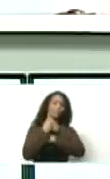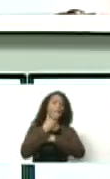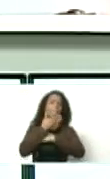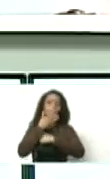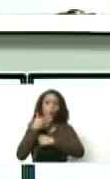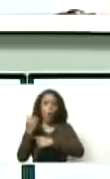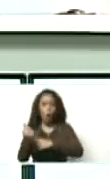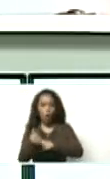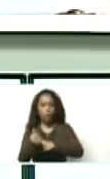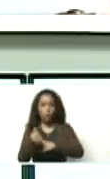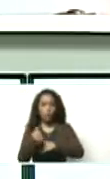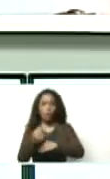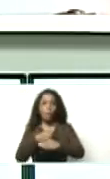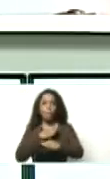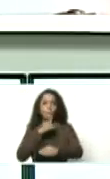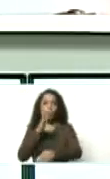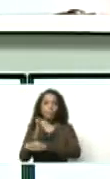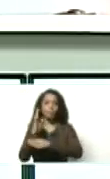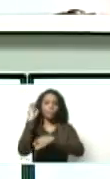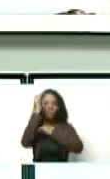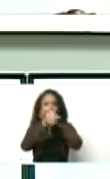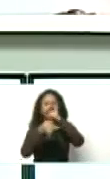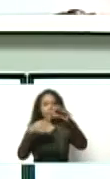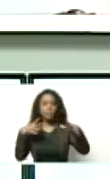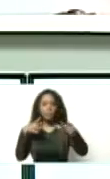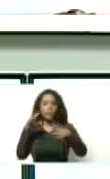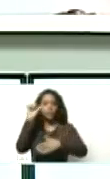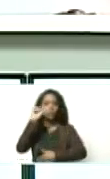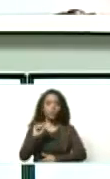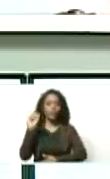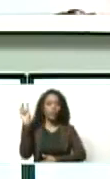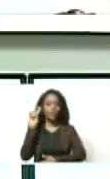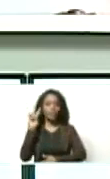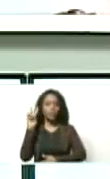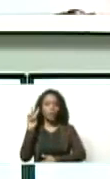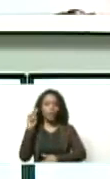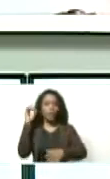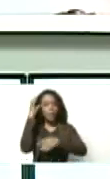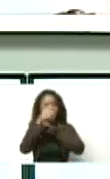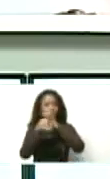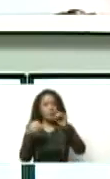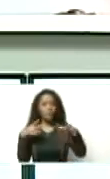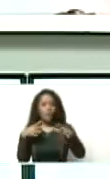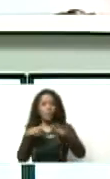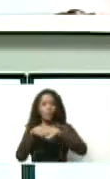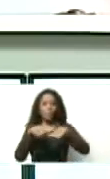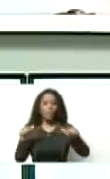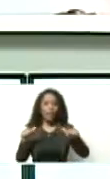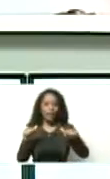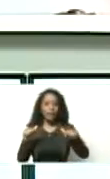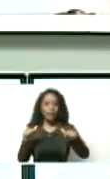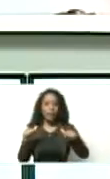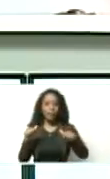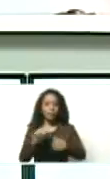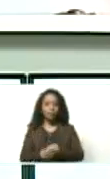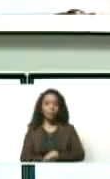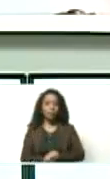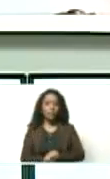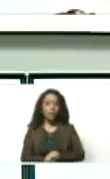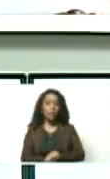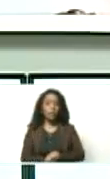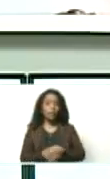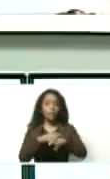mejorar. Bueno, vámonos al Amazonas, al sur de Venezuela. El Amazonas, tierra misteriosa,